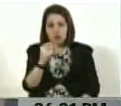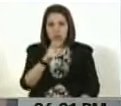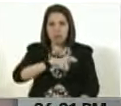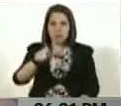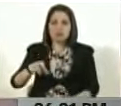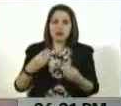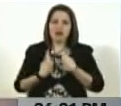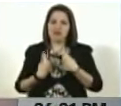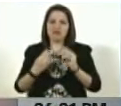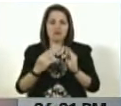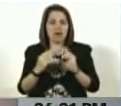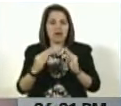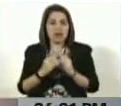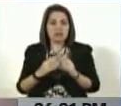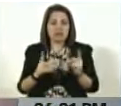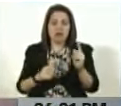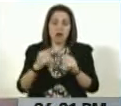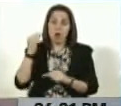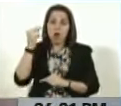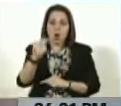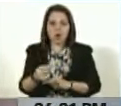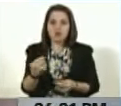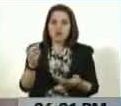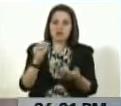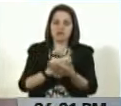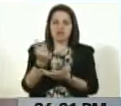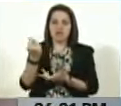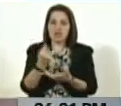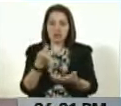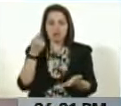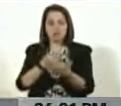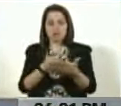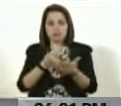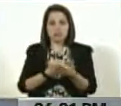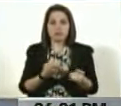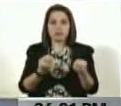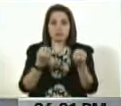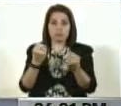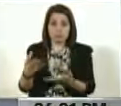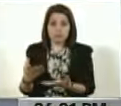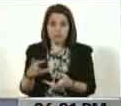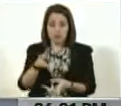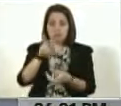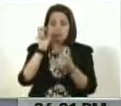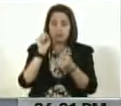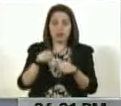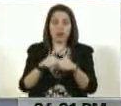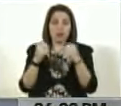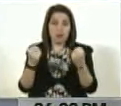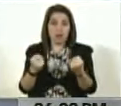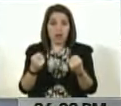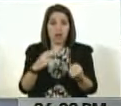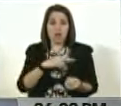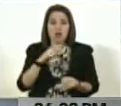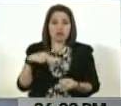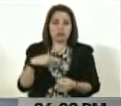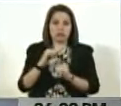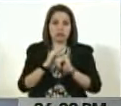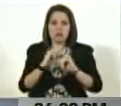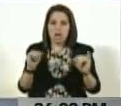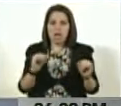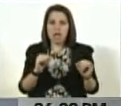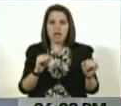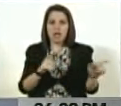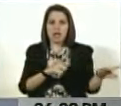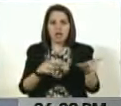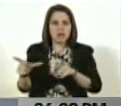Y al día siguiente ellos nos llevan el dinero que cobraron de esos panes y nosotros ya le tenemos a